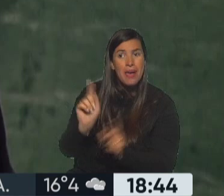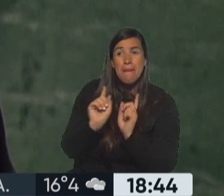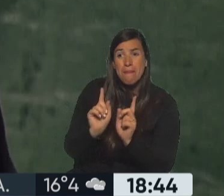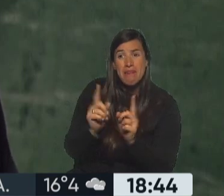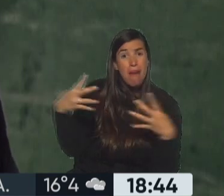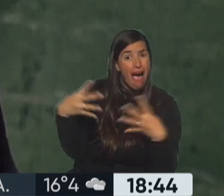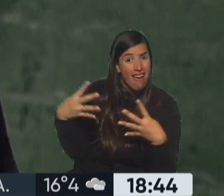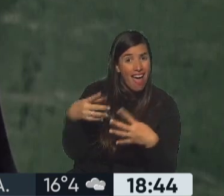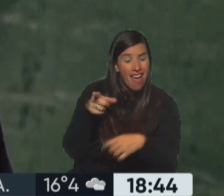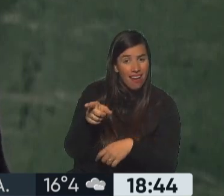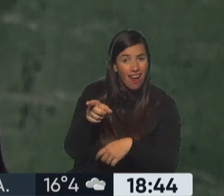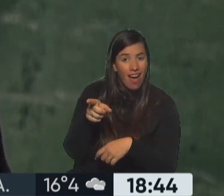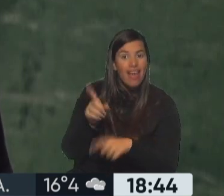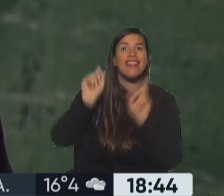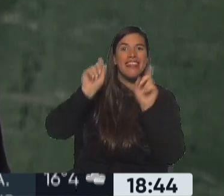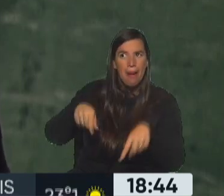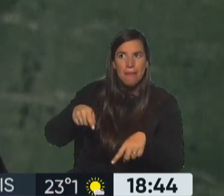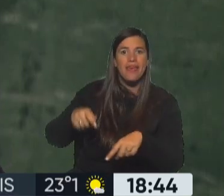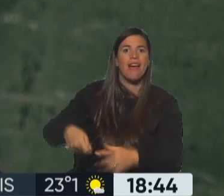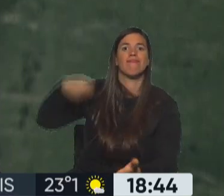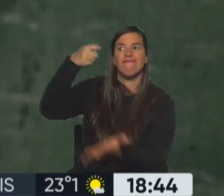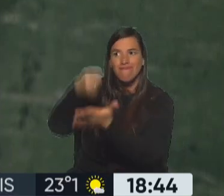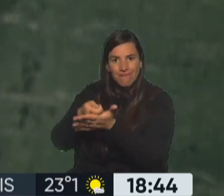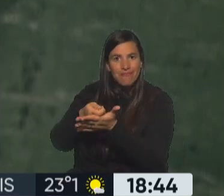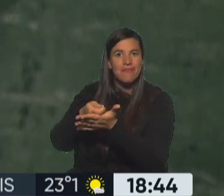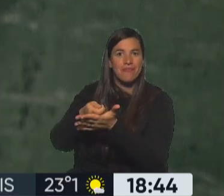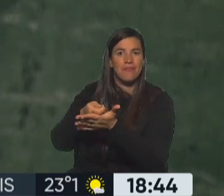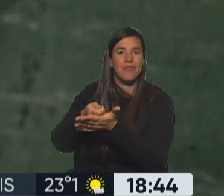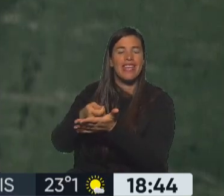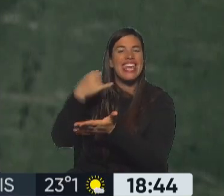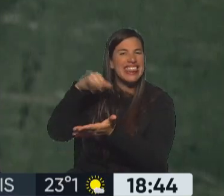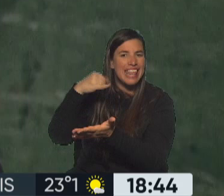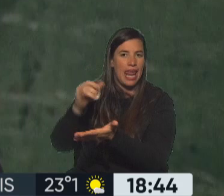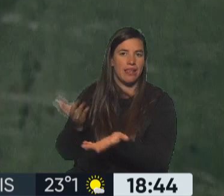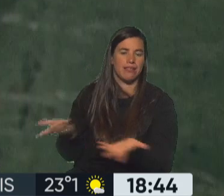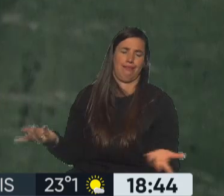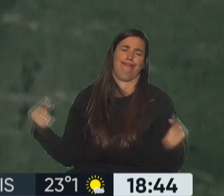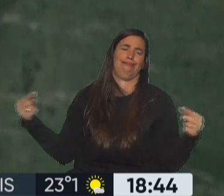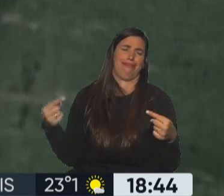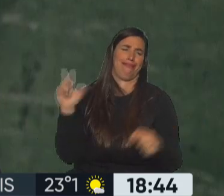guerra le aplica sobrecargos a los intereses que le cobran. ¡Qué disparate!